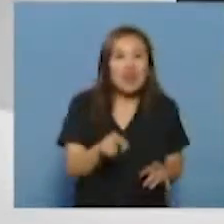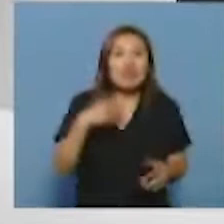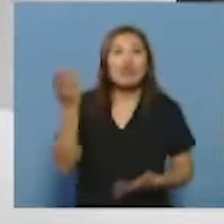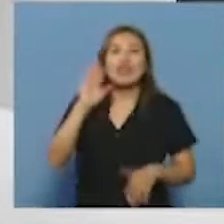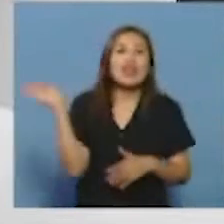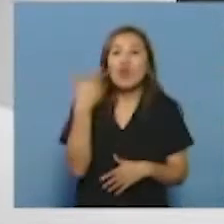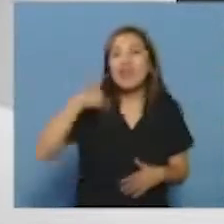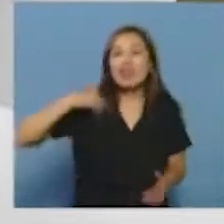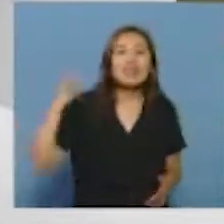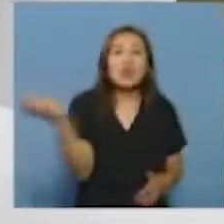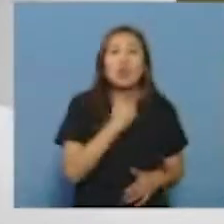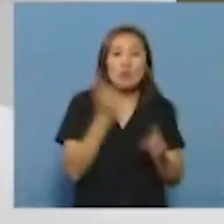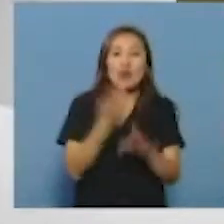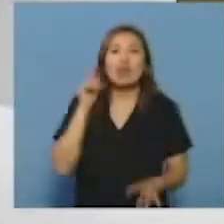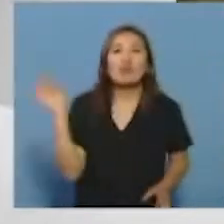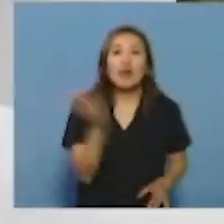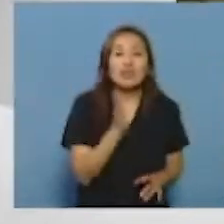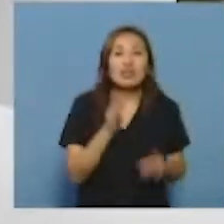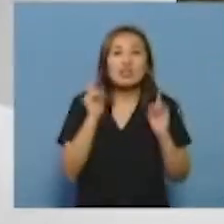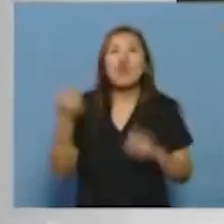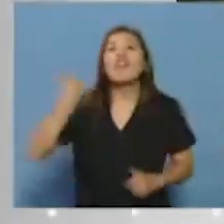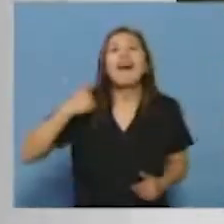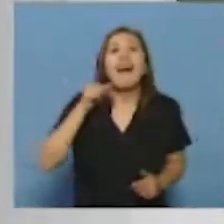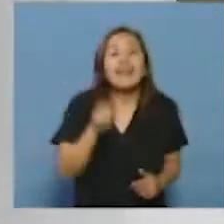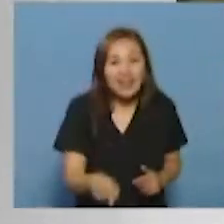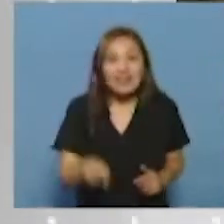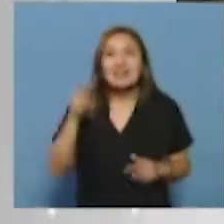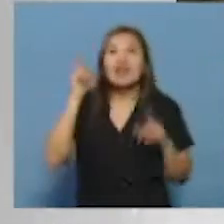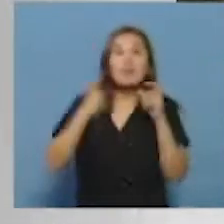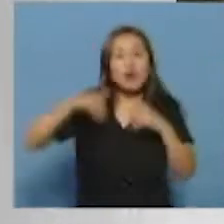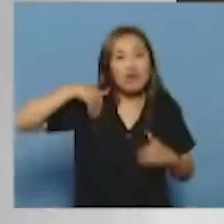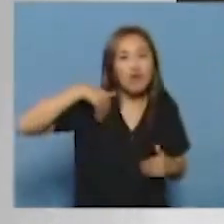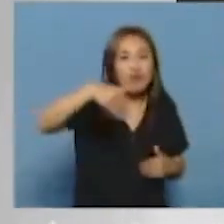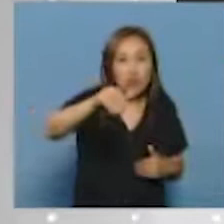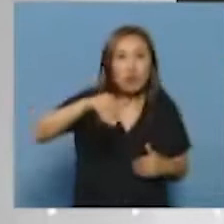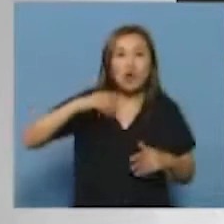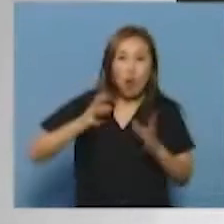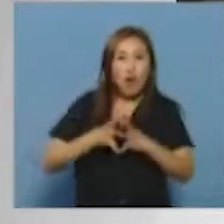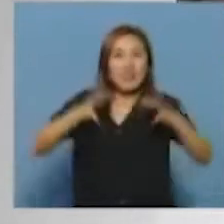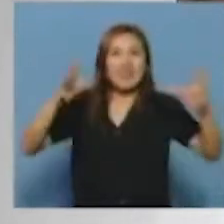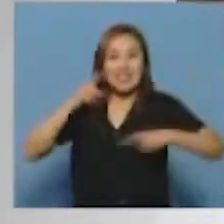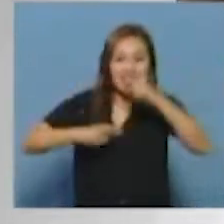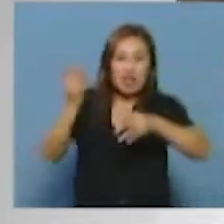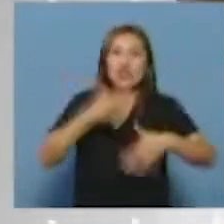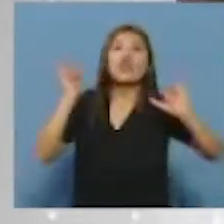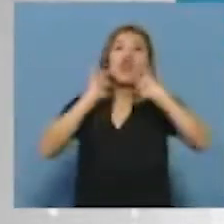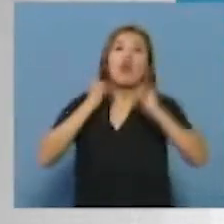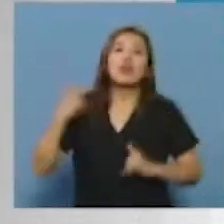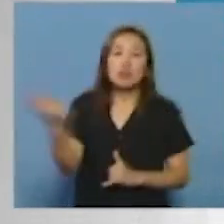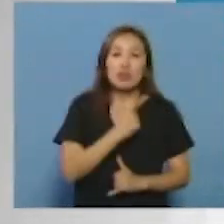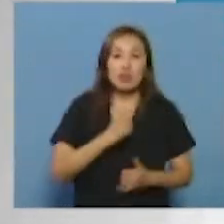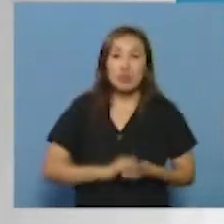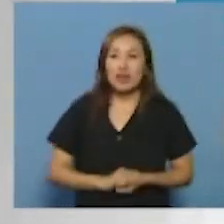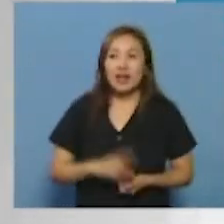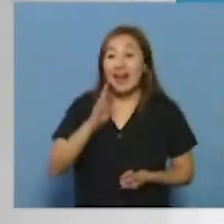nuestro país, por la educación argentina y por el futuro próspero de nuestros jóvenes.